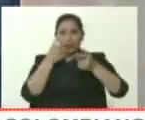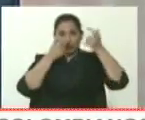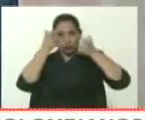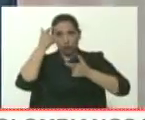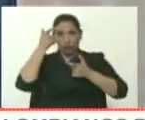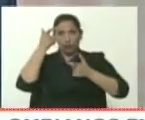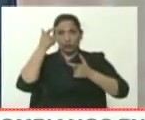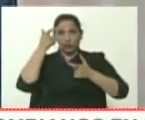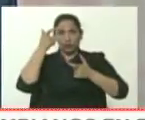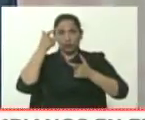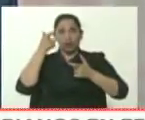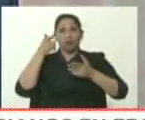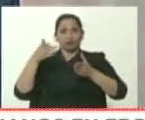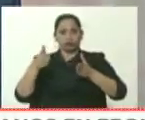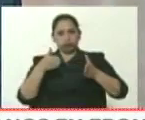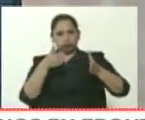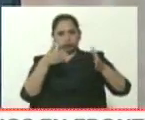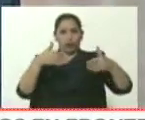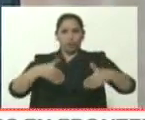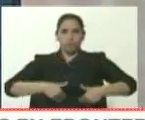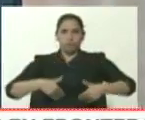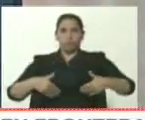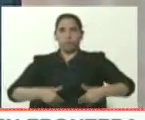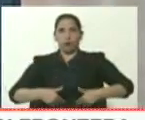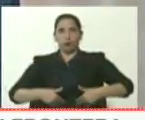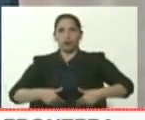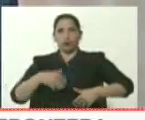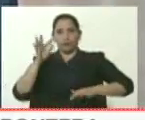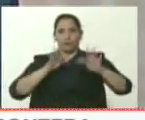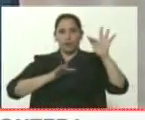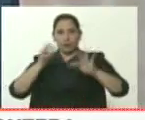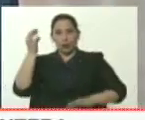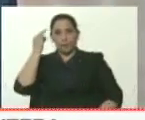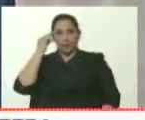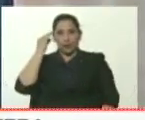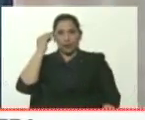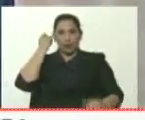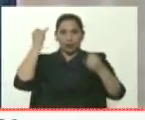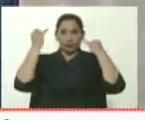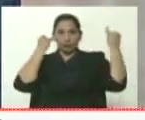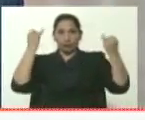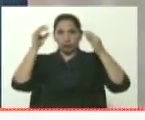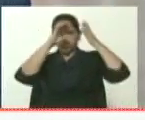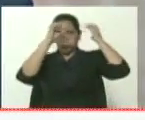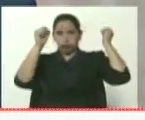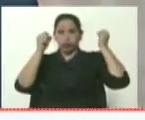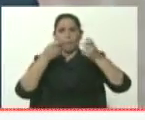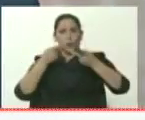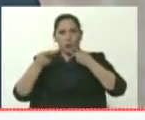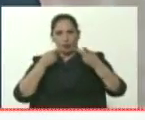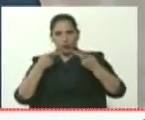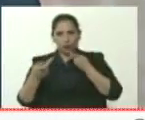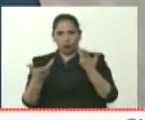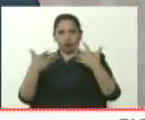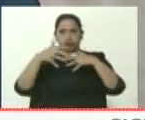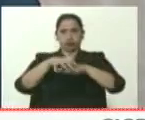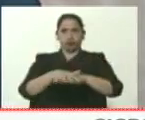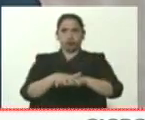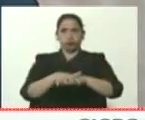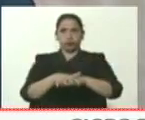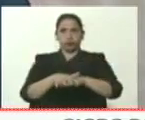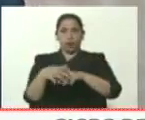Chávez destinó esfuerzos físicos, mentales, intelectuales, diplomáticos, políticos